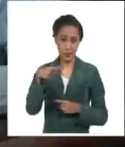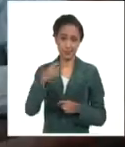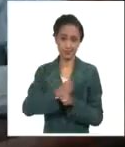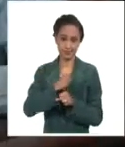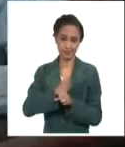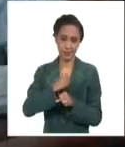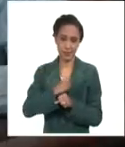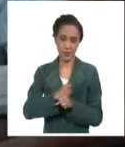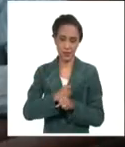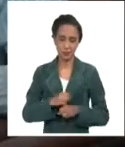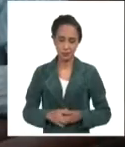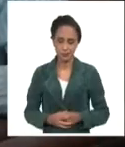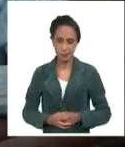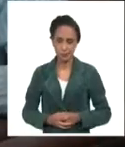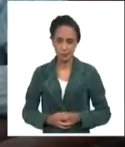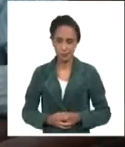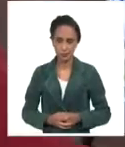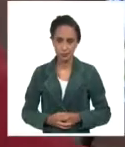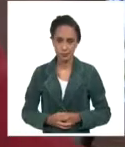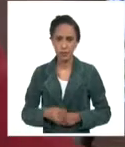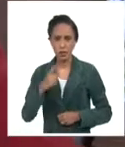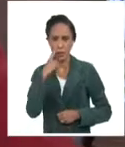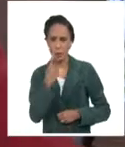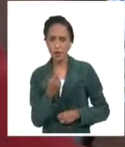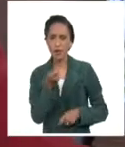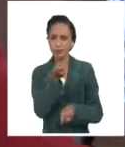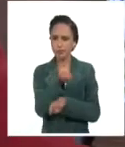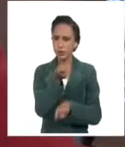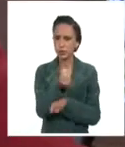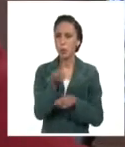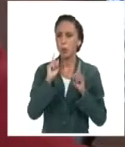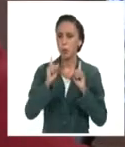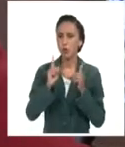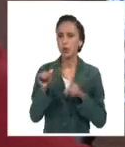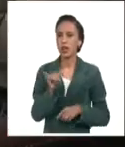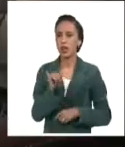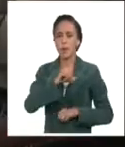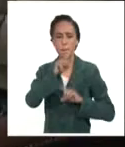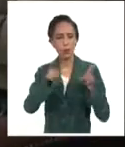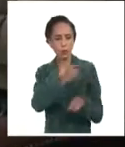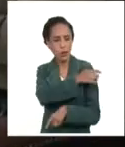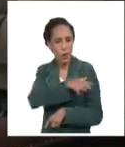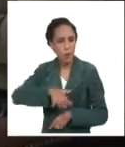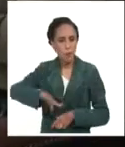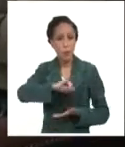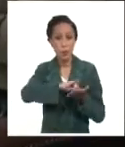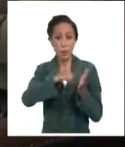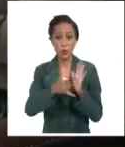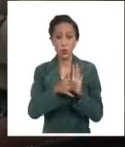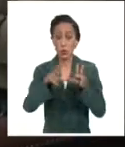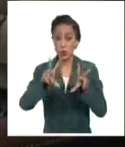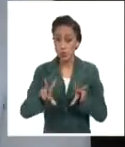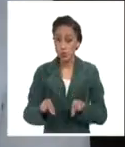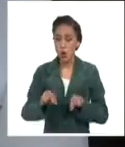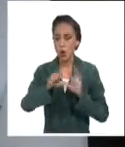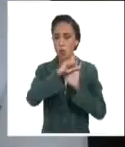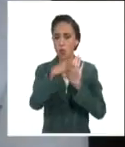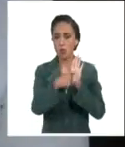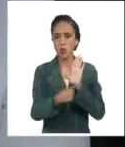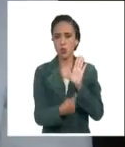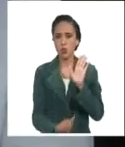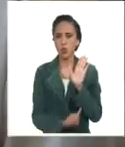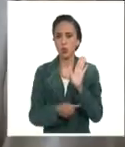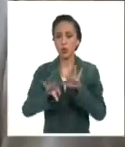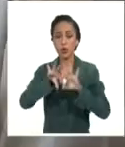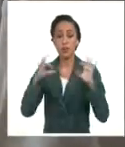actividades. De sus fortalezas en la educación política y en las consultas populares del proyecto del nuevo Código de las Familias